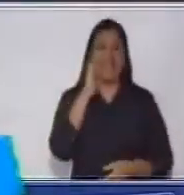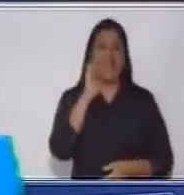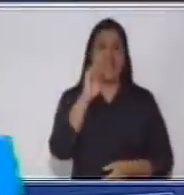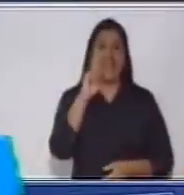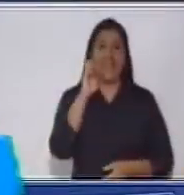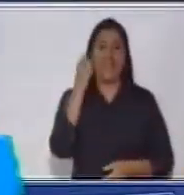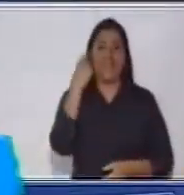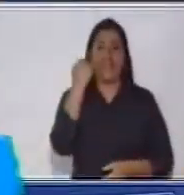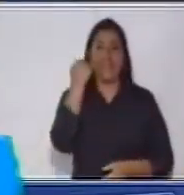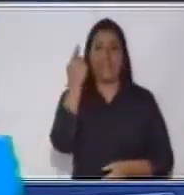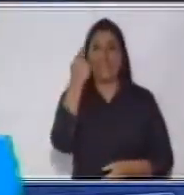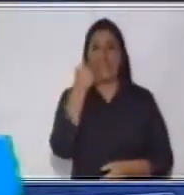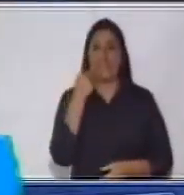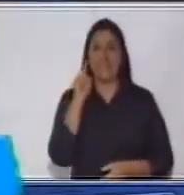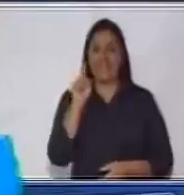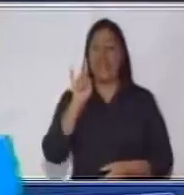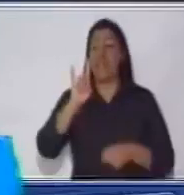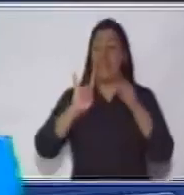U, ue.